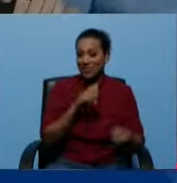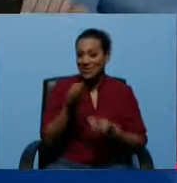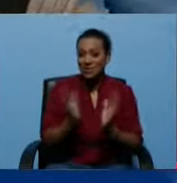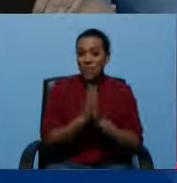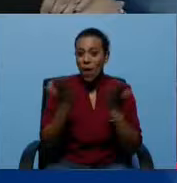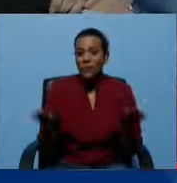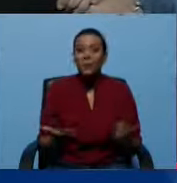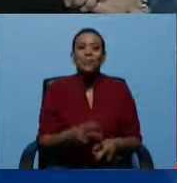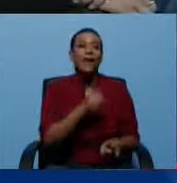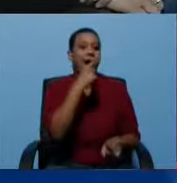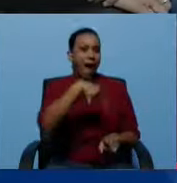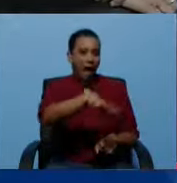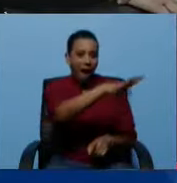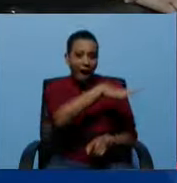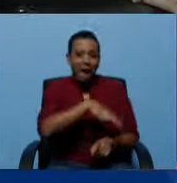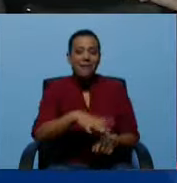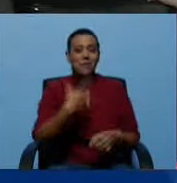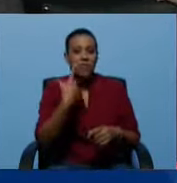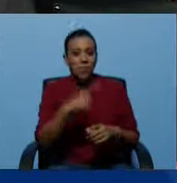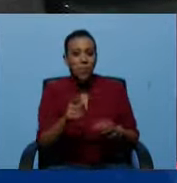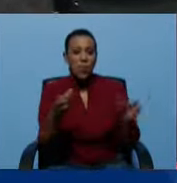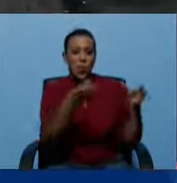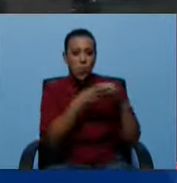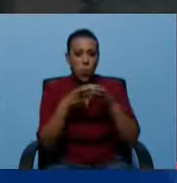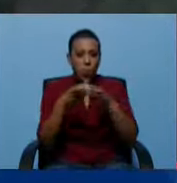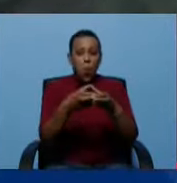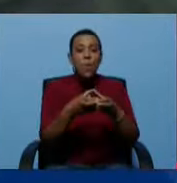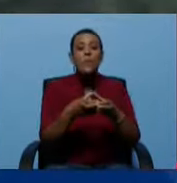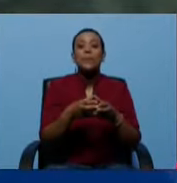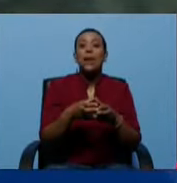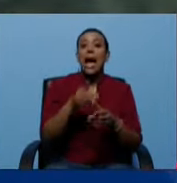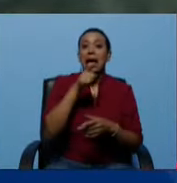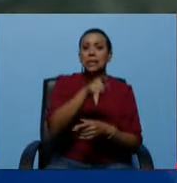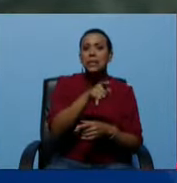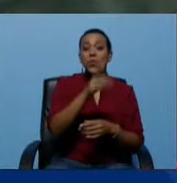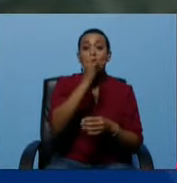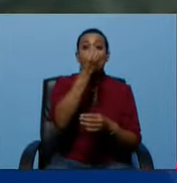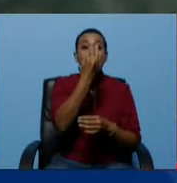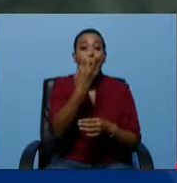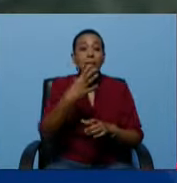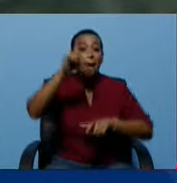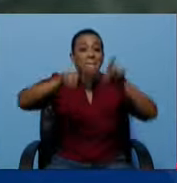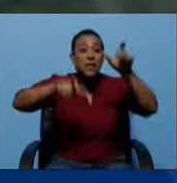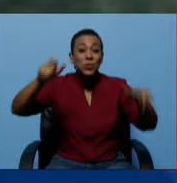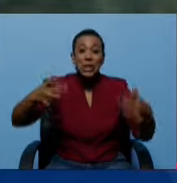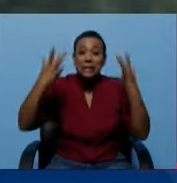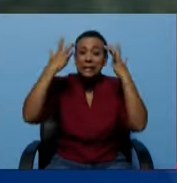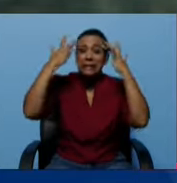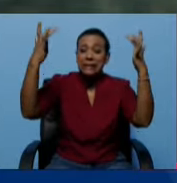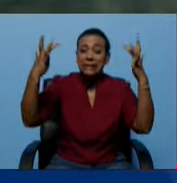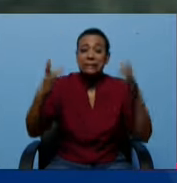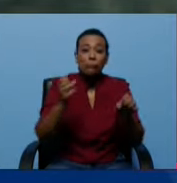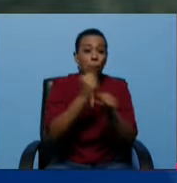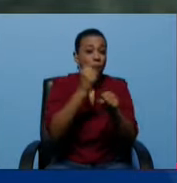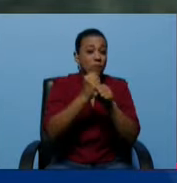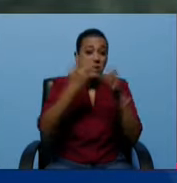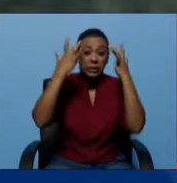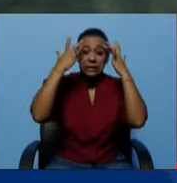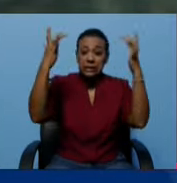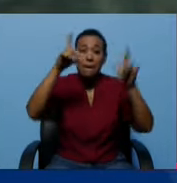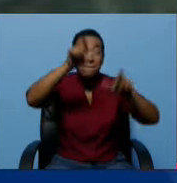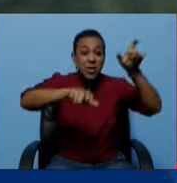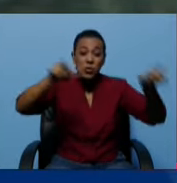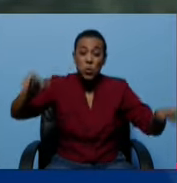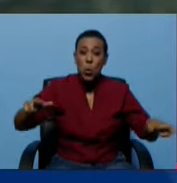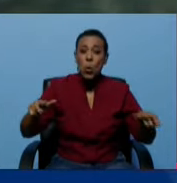Por aquí estuvo también. Por aquí estuvo cuánta gente brillante, cuánta gente maravillosa ha pasado